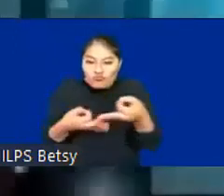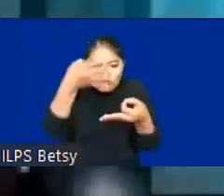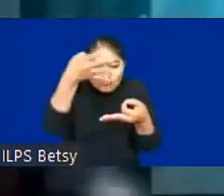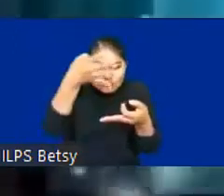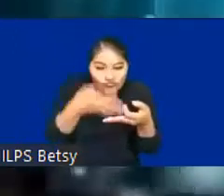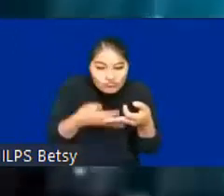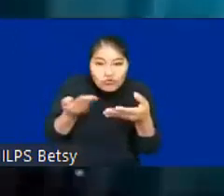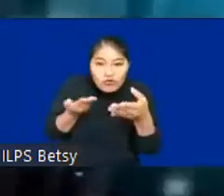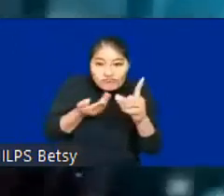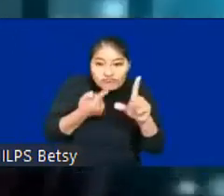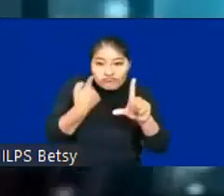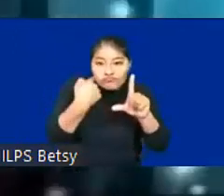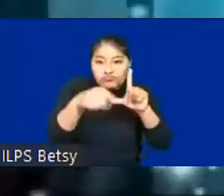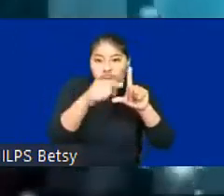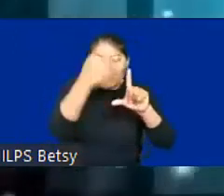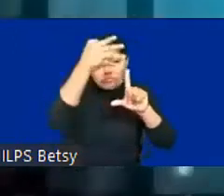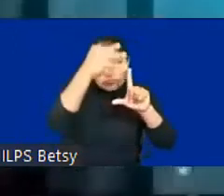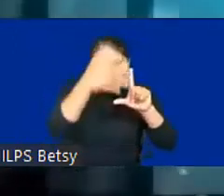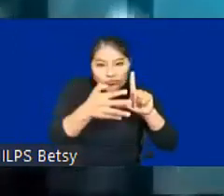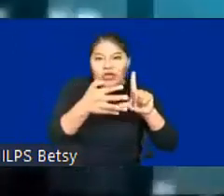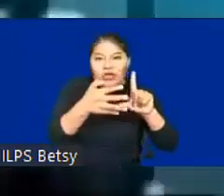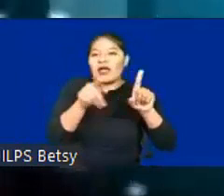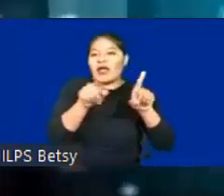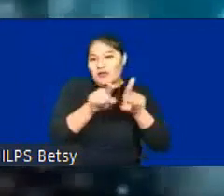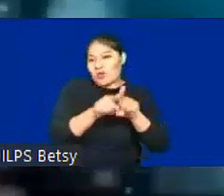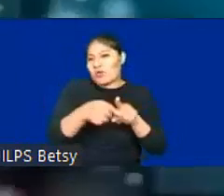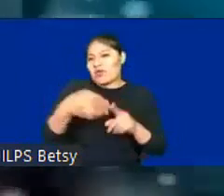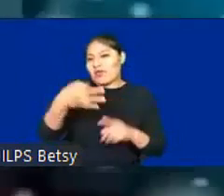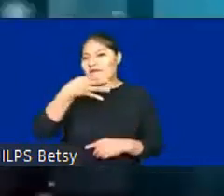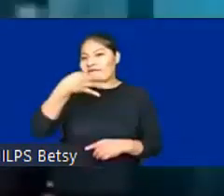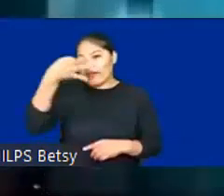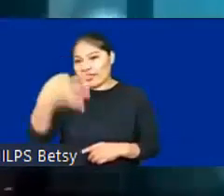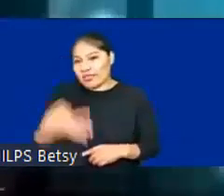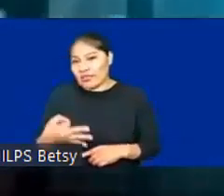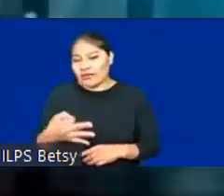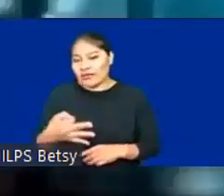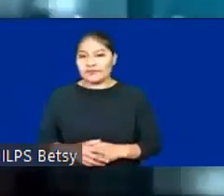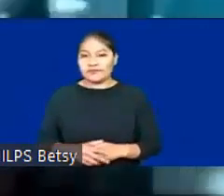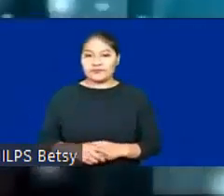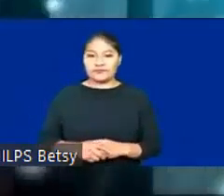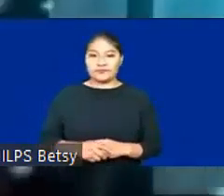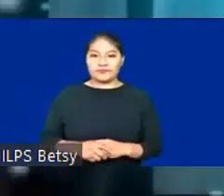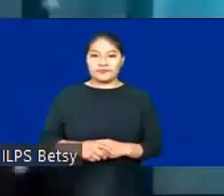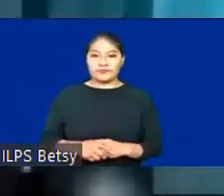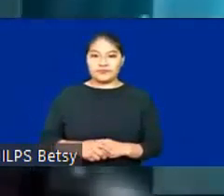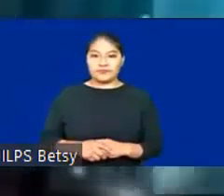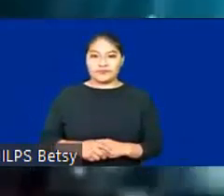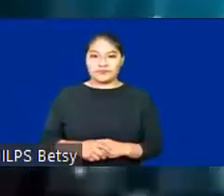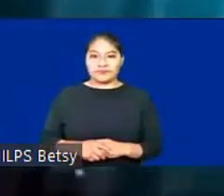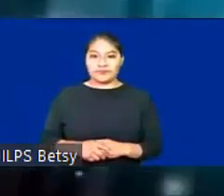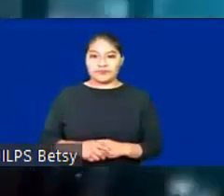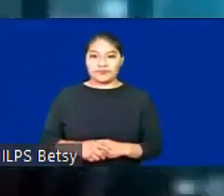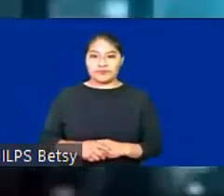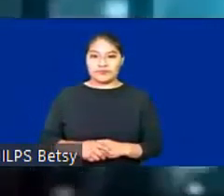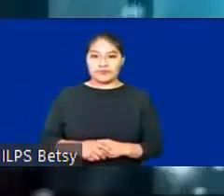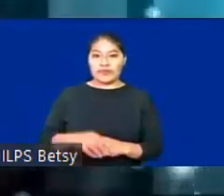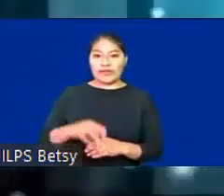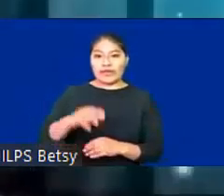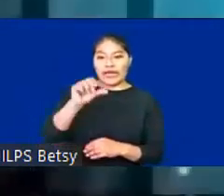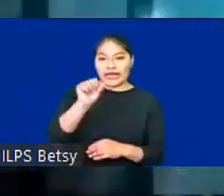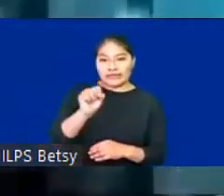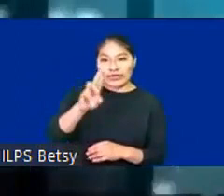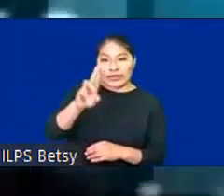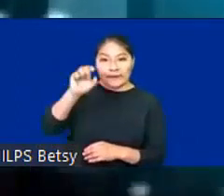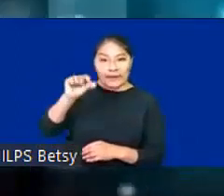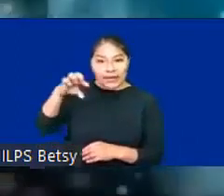de certificados compendiosos, una serie de documentos que están en el SPRL, incorporan este concepto de firma electrónica. Y con